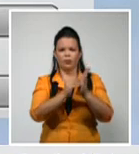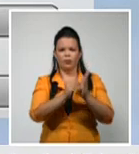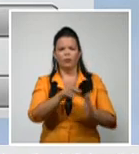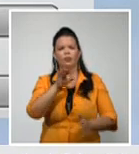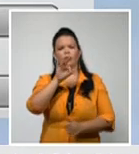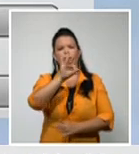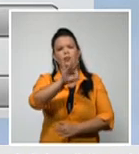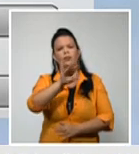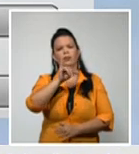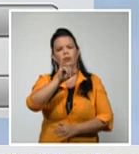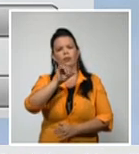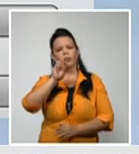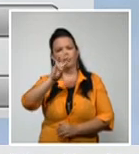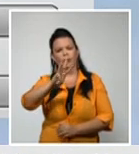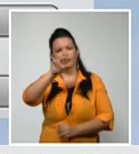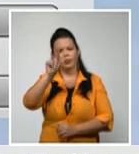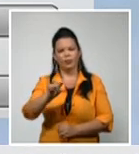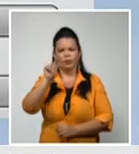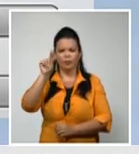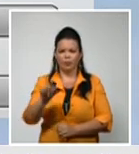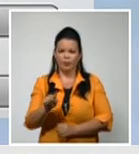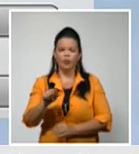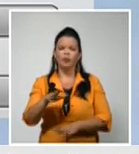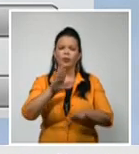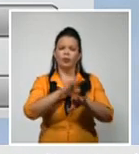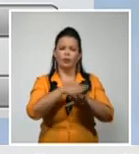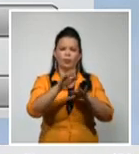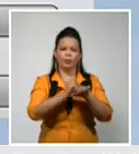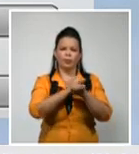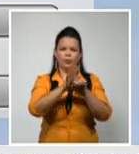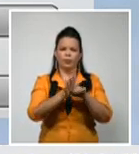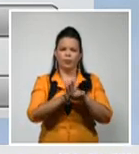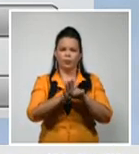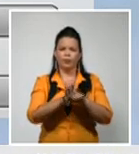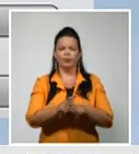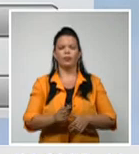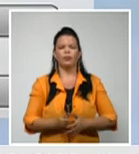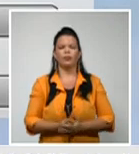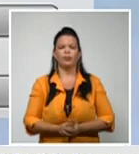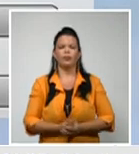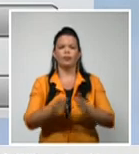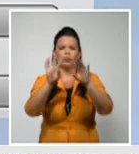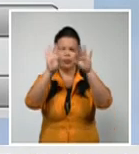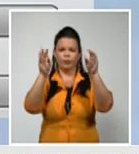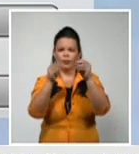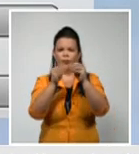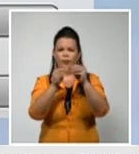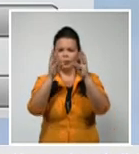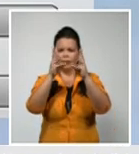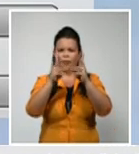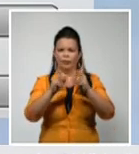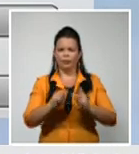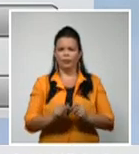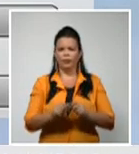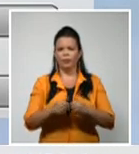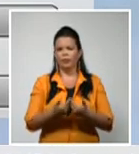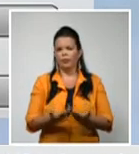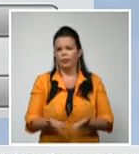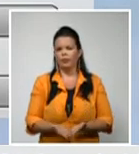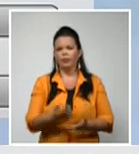3.863 personas con la COVID-19, lo cual hace un acumulado de